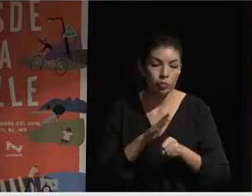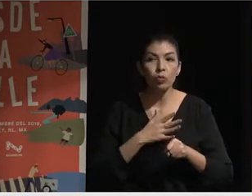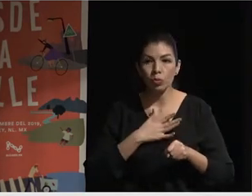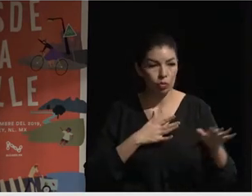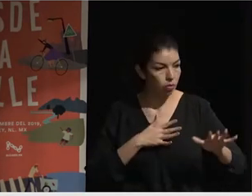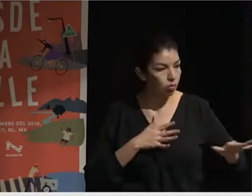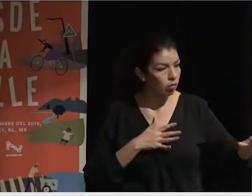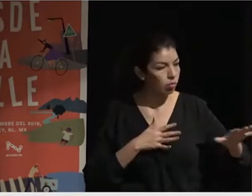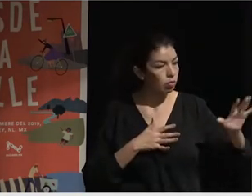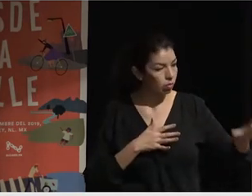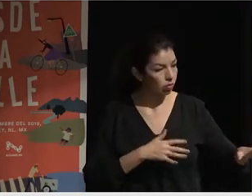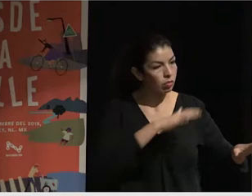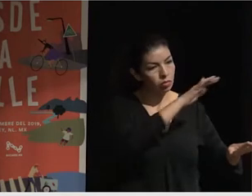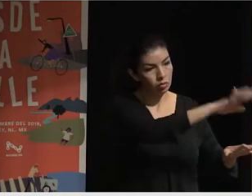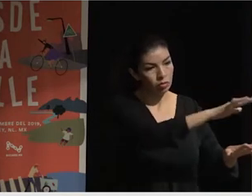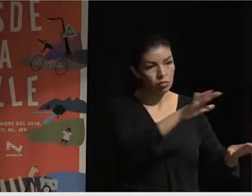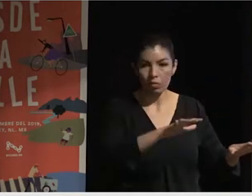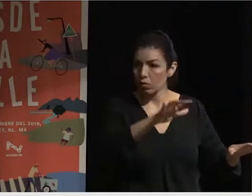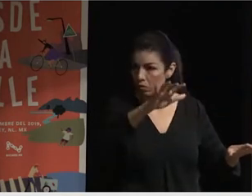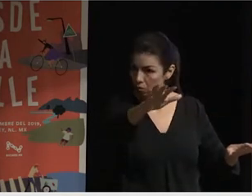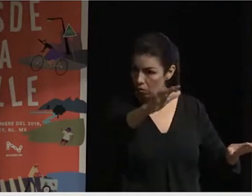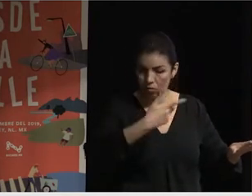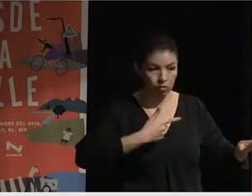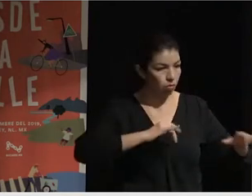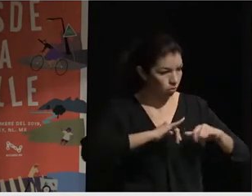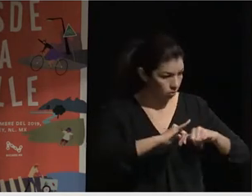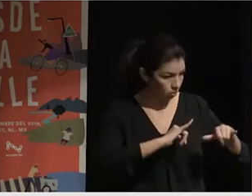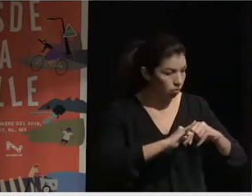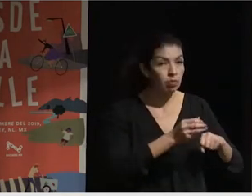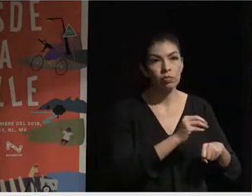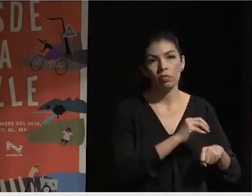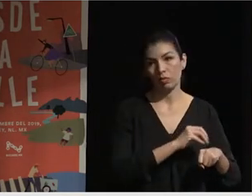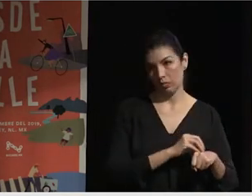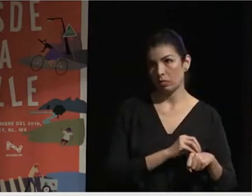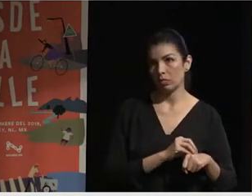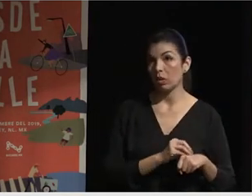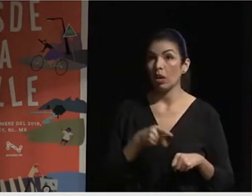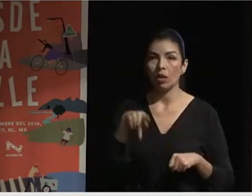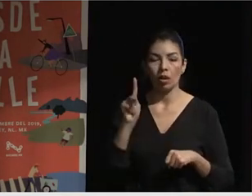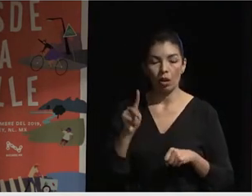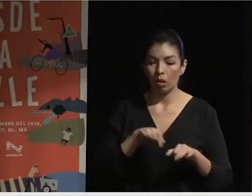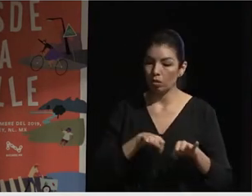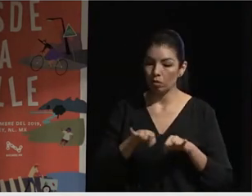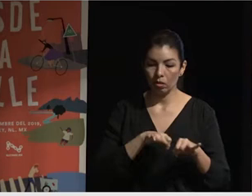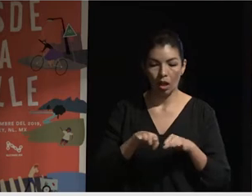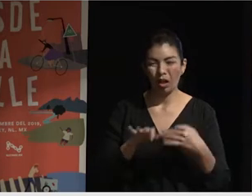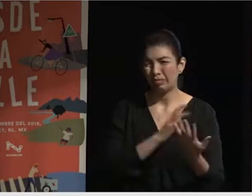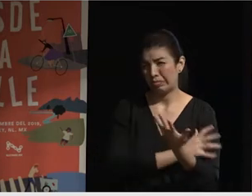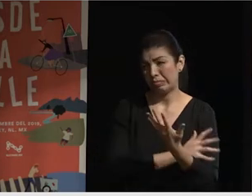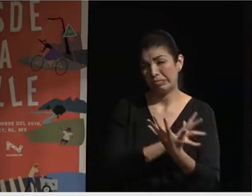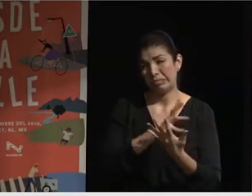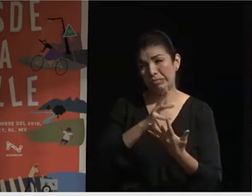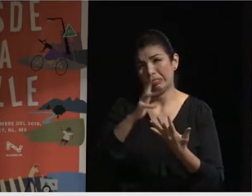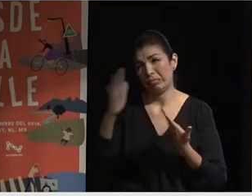obviamente el trabajo es mucho y sobre todo cuando el tema no está en la agenda y sobre todo cuando no hay organismos hoy en día públicos que están trabajando